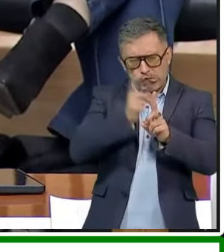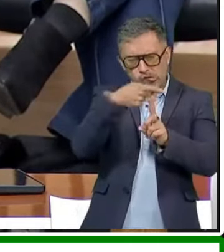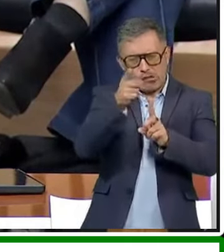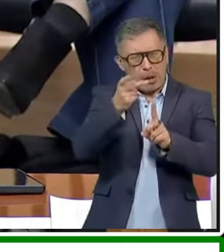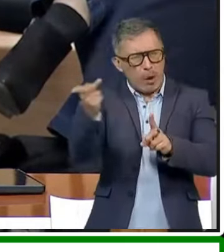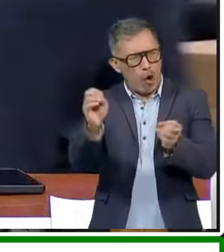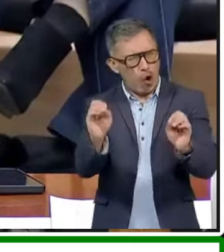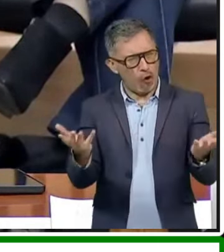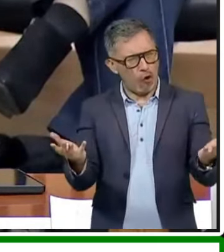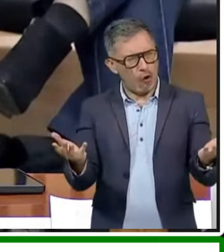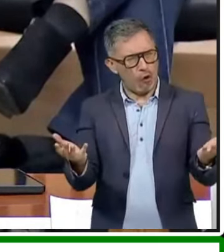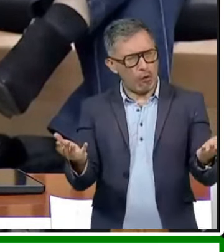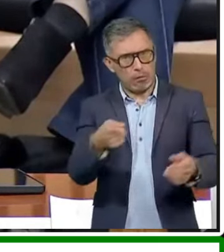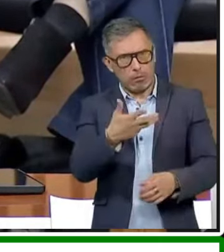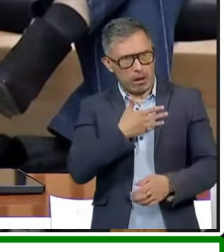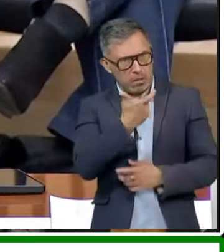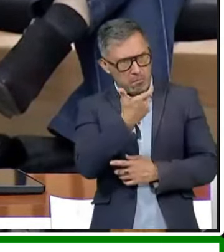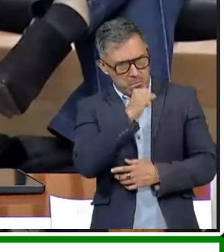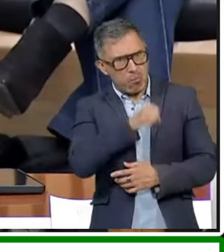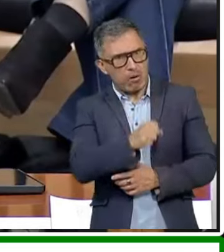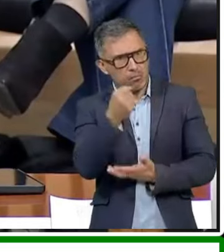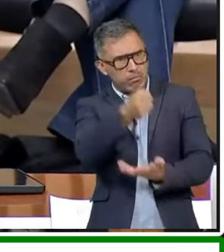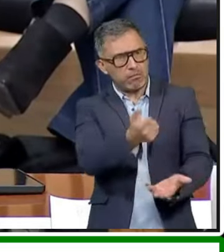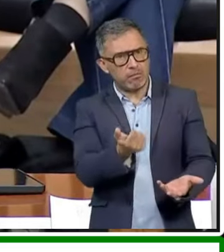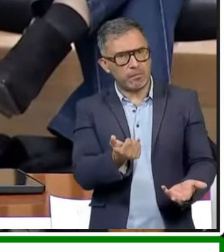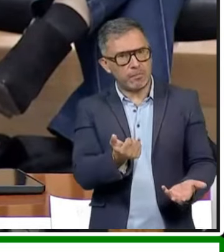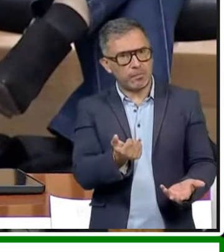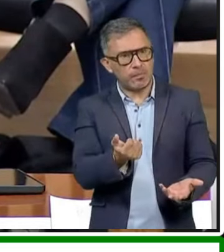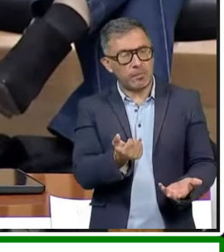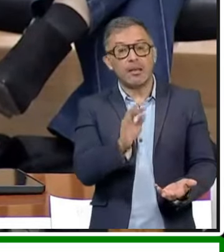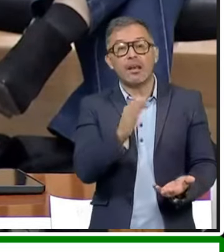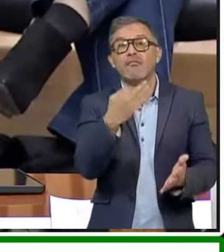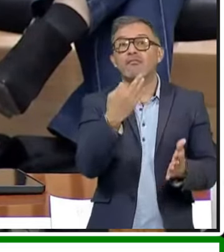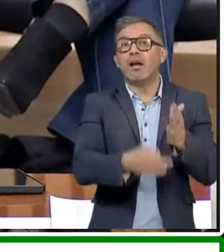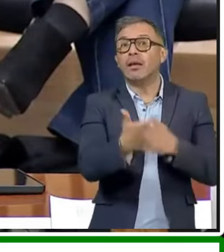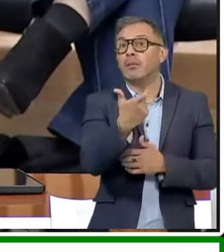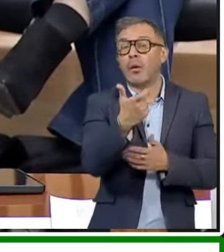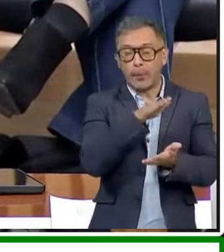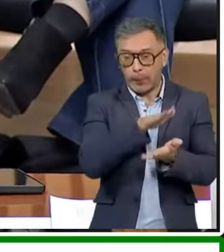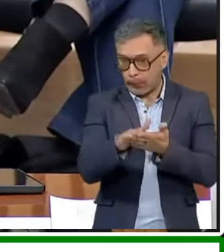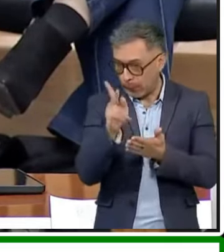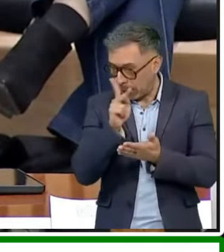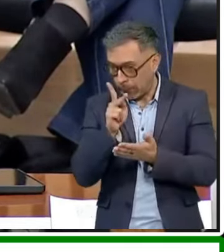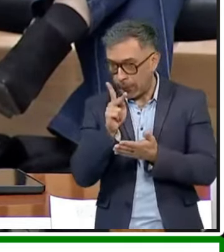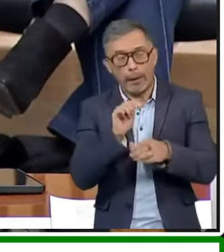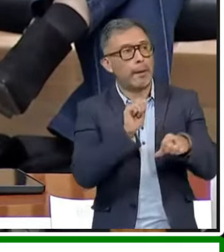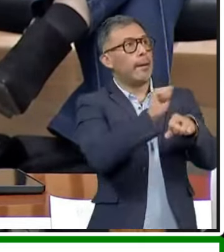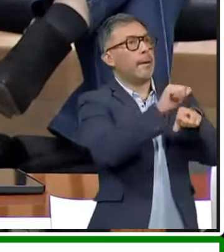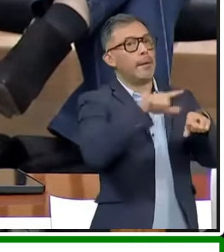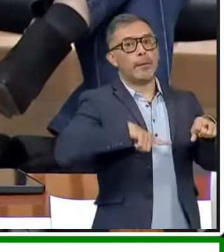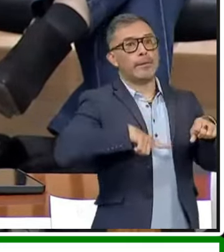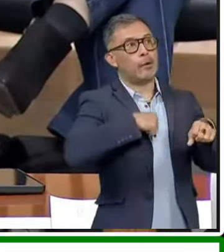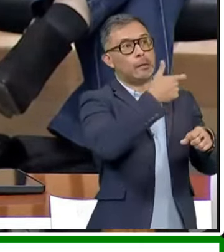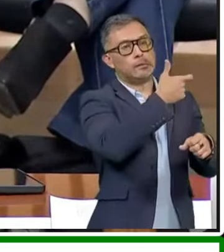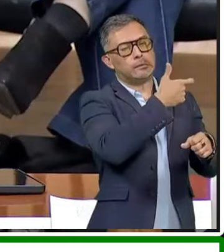Tienen un buen presupuesto y cuando les hace falta presupuesto recurren al del gobierno. Entonces, y si no,